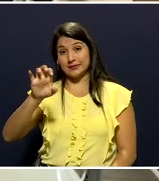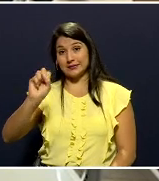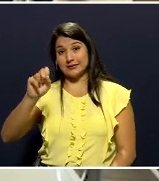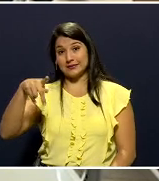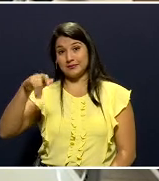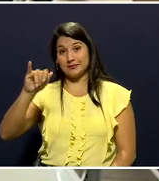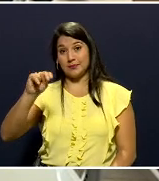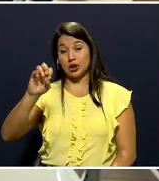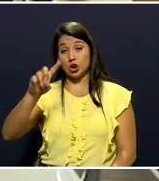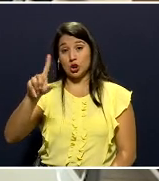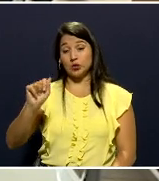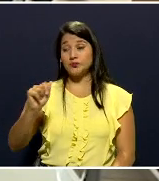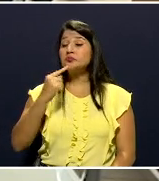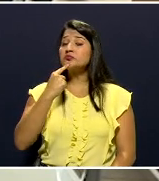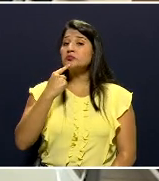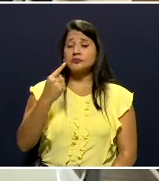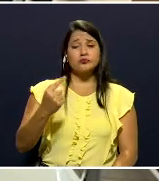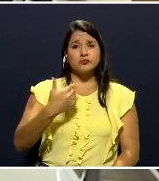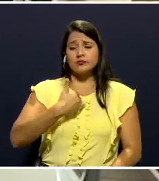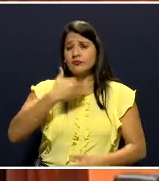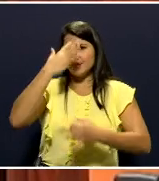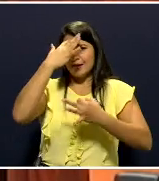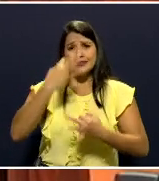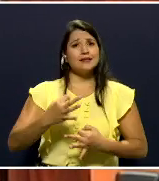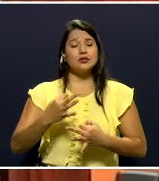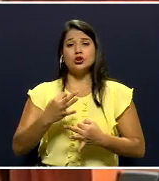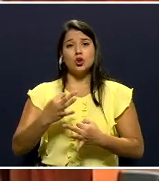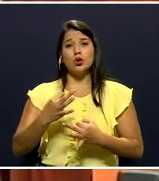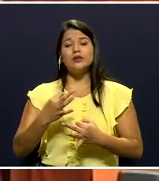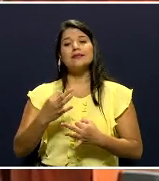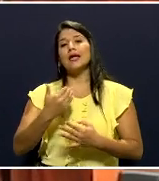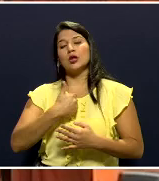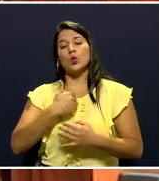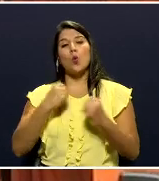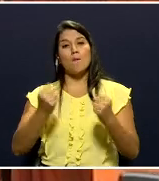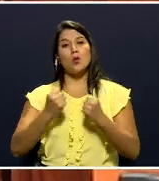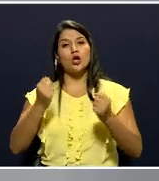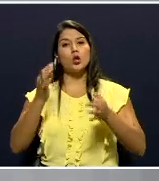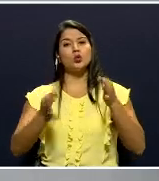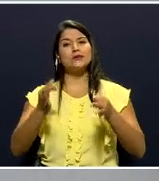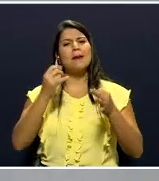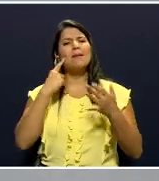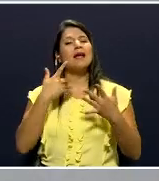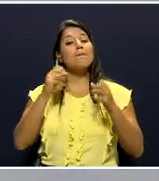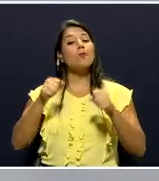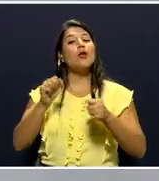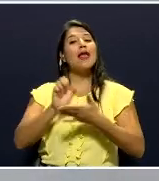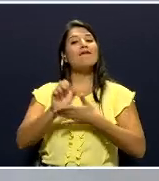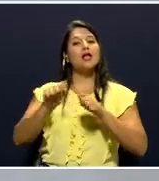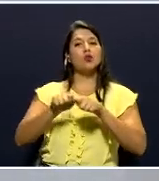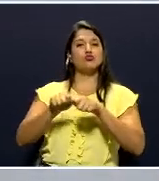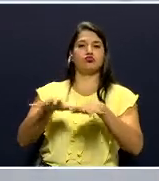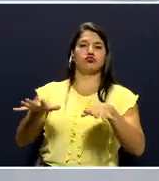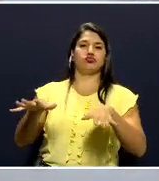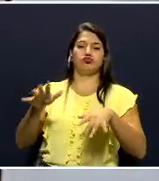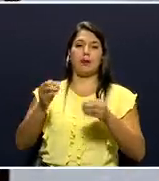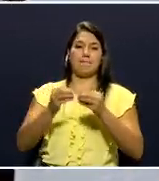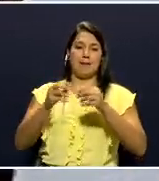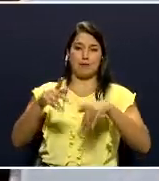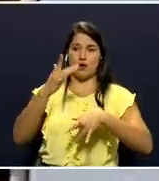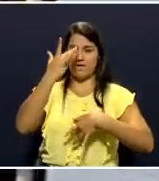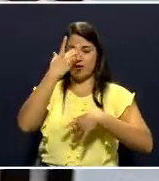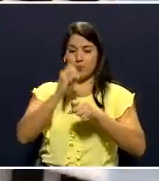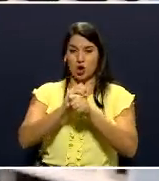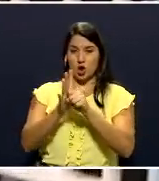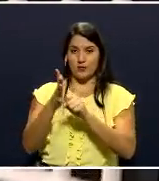adoptando las medidas tomadas por el Poder Judicial para prevenir el contagio del COVID-19. Además, en las celdas del OIJ están realizando limpiezas,